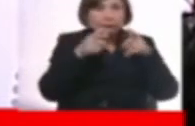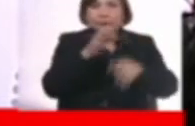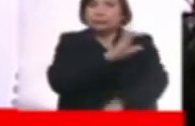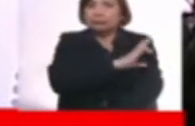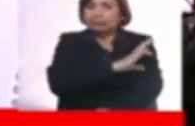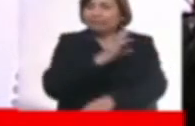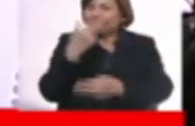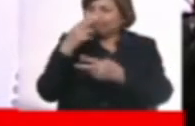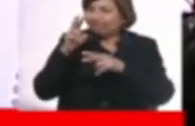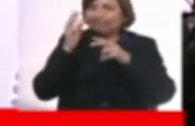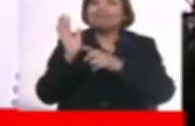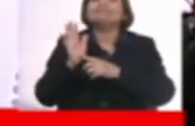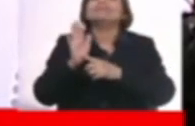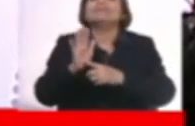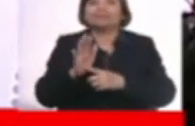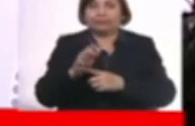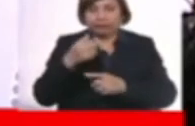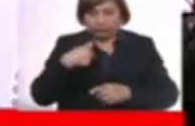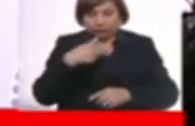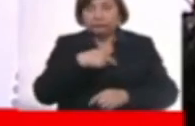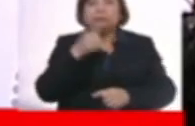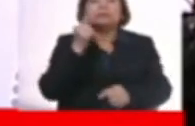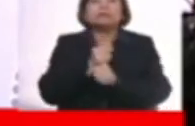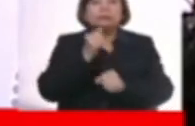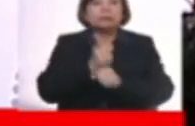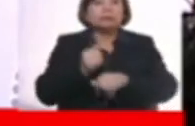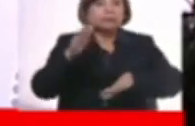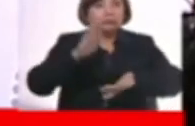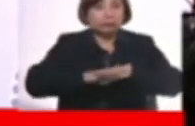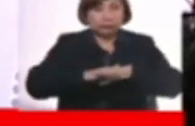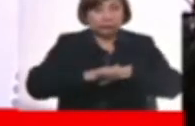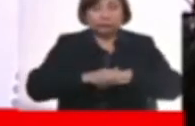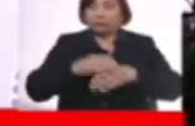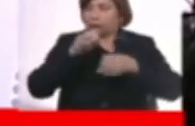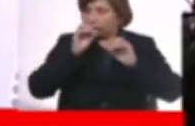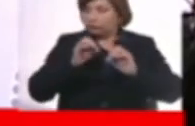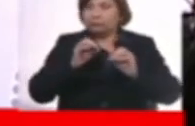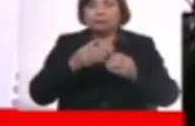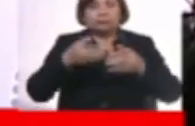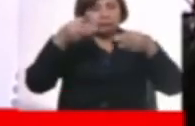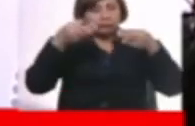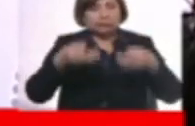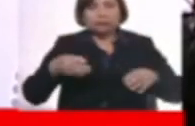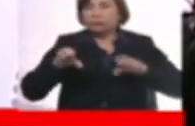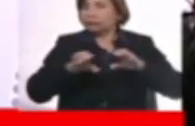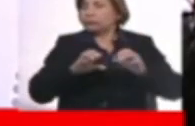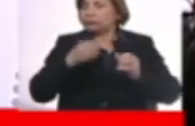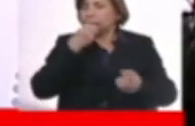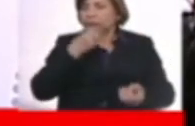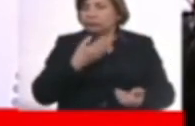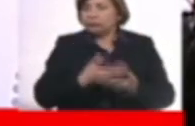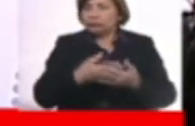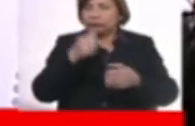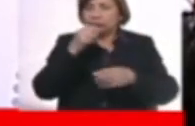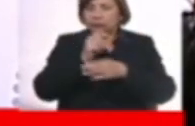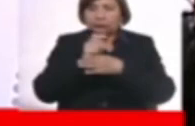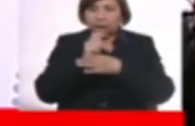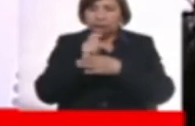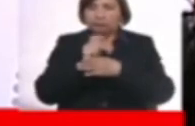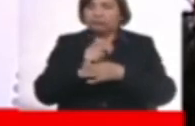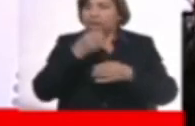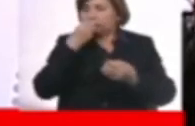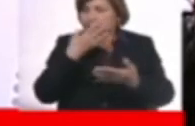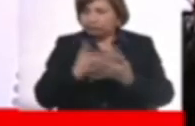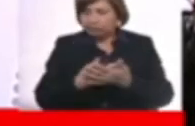y representarlos Y esa es la tarea que estamos haciendo sobre eso nos vamos a votar y consideramos que estamos haciendo una tarea que